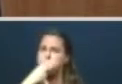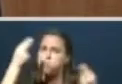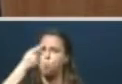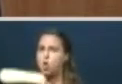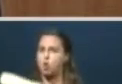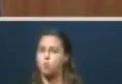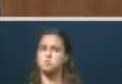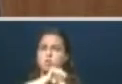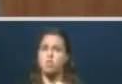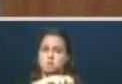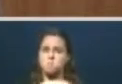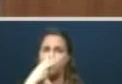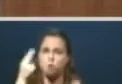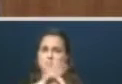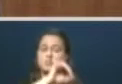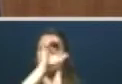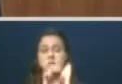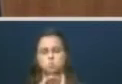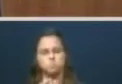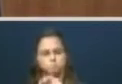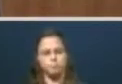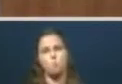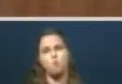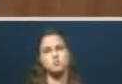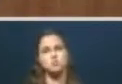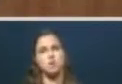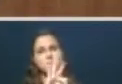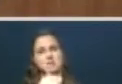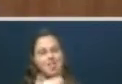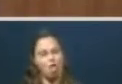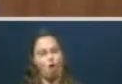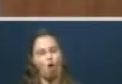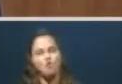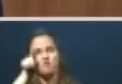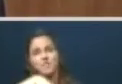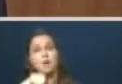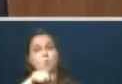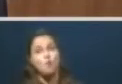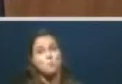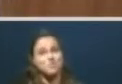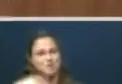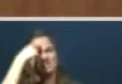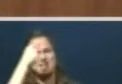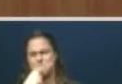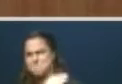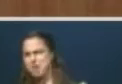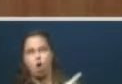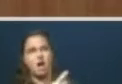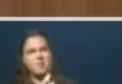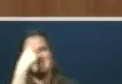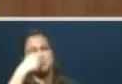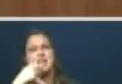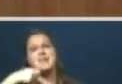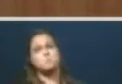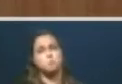sanitarios de la vinculación estatutaria de los profesionales y de la confianza en estos pues ellos son quienes mejor conocen las necesidades de cada